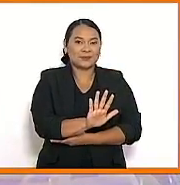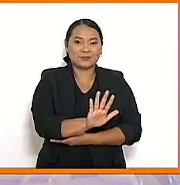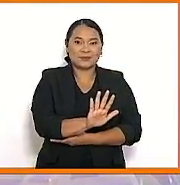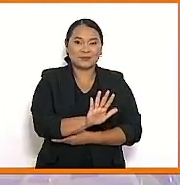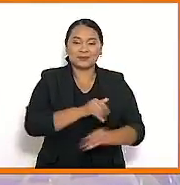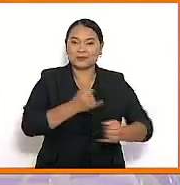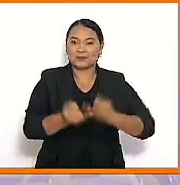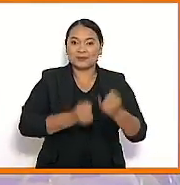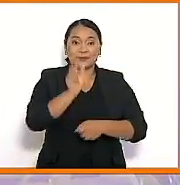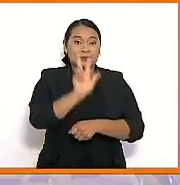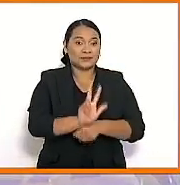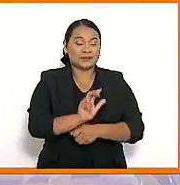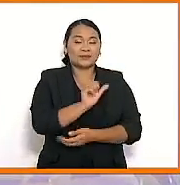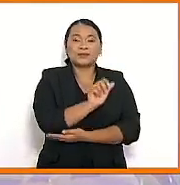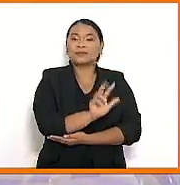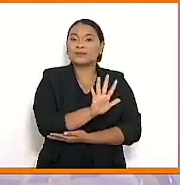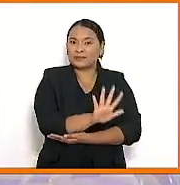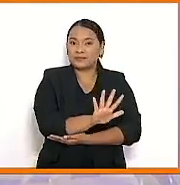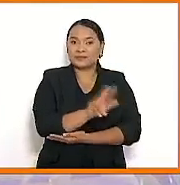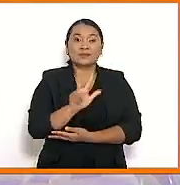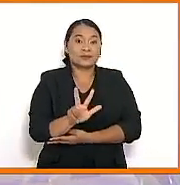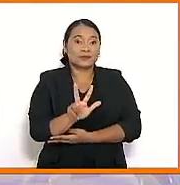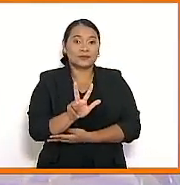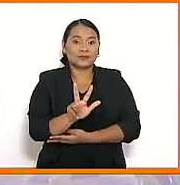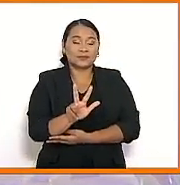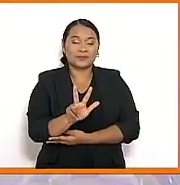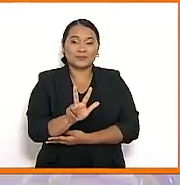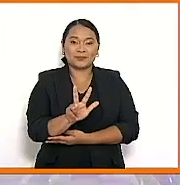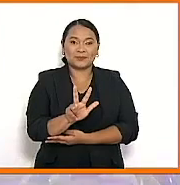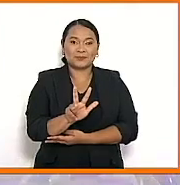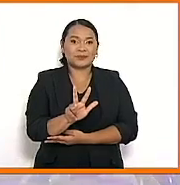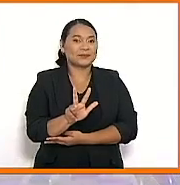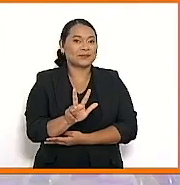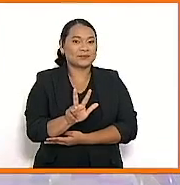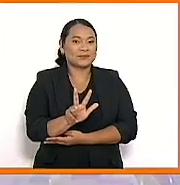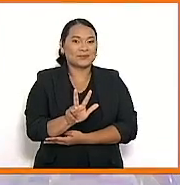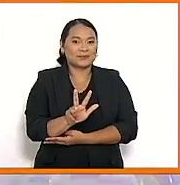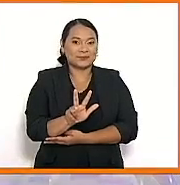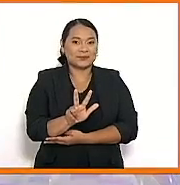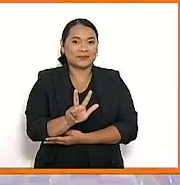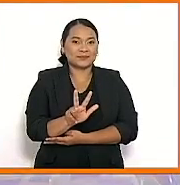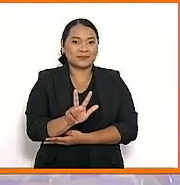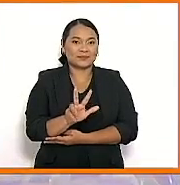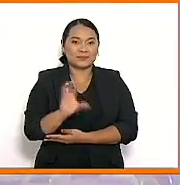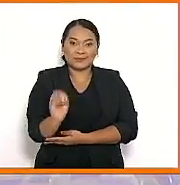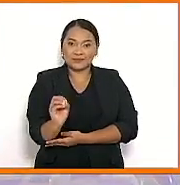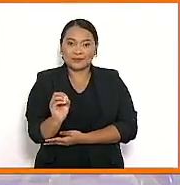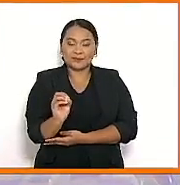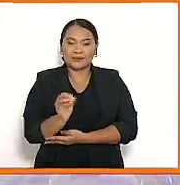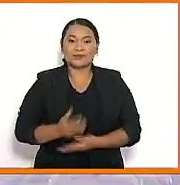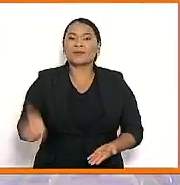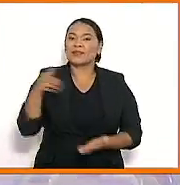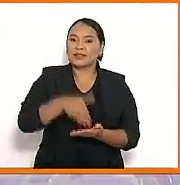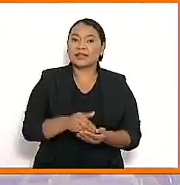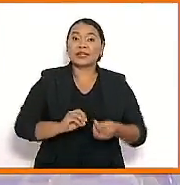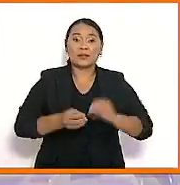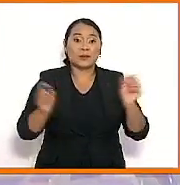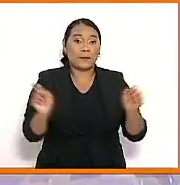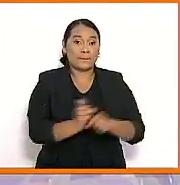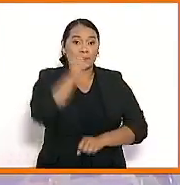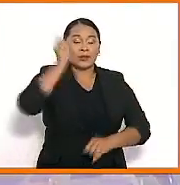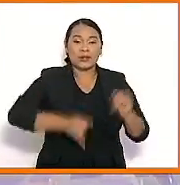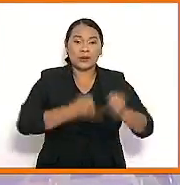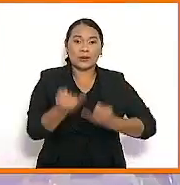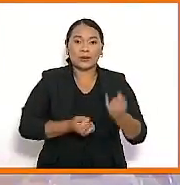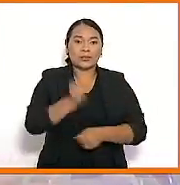Juga 3, es el 3. Tercer y decisivo dígito favorecido y este es el 0. Con gusto te repito el número favorecido para